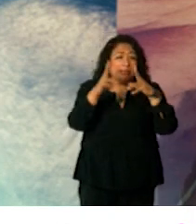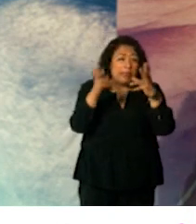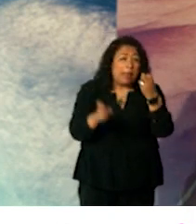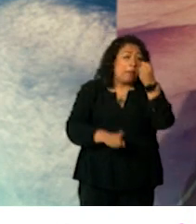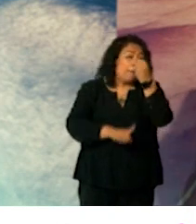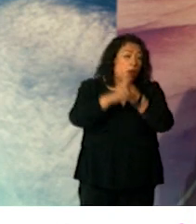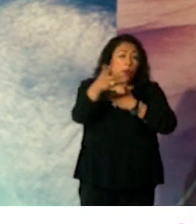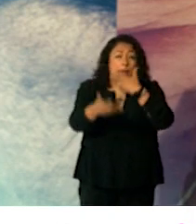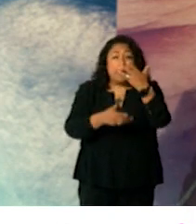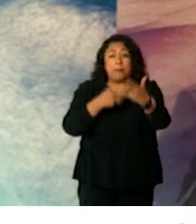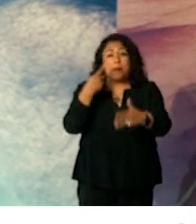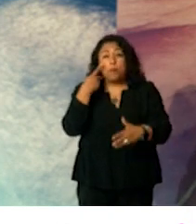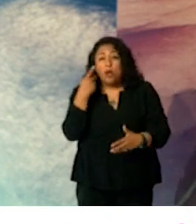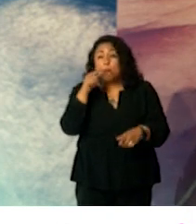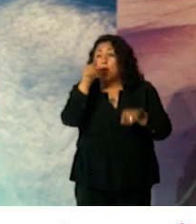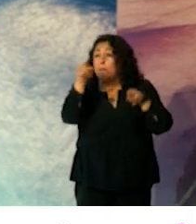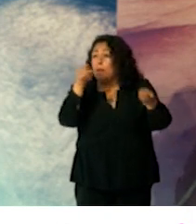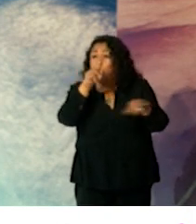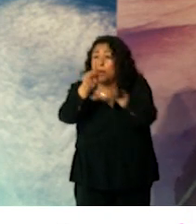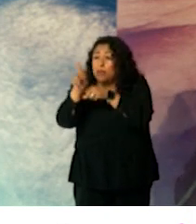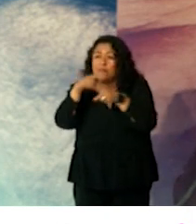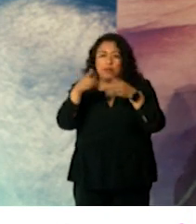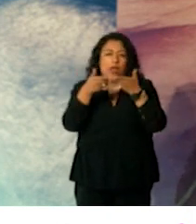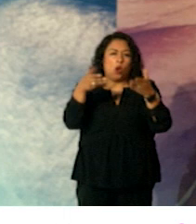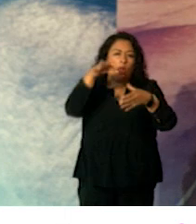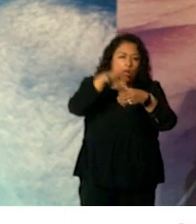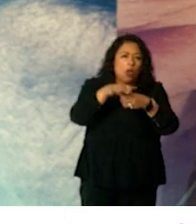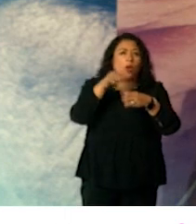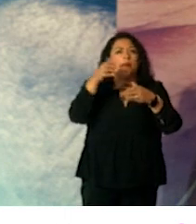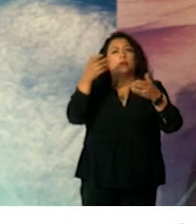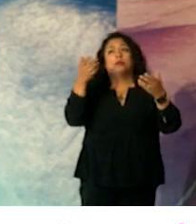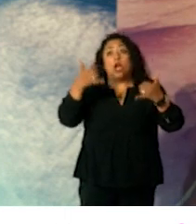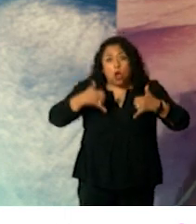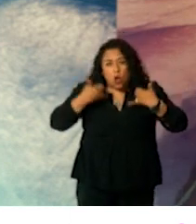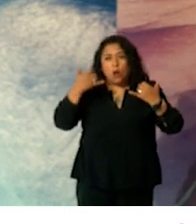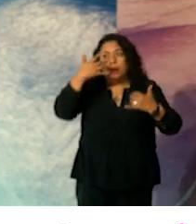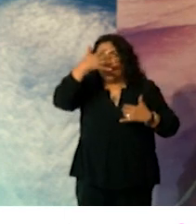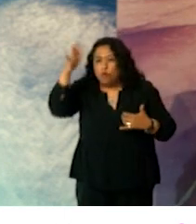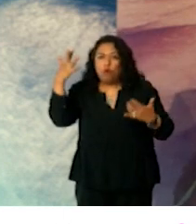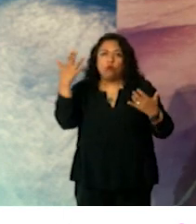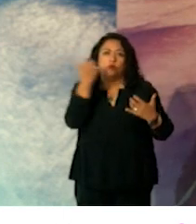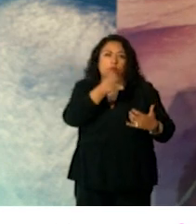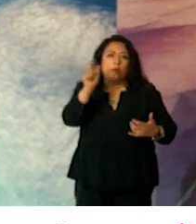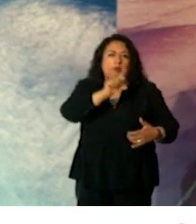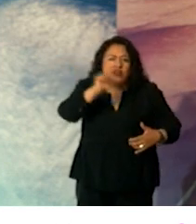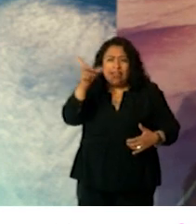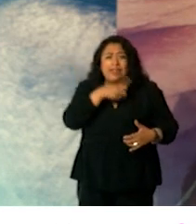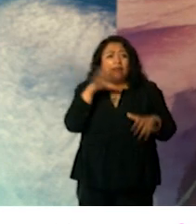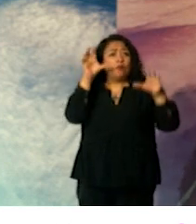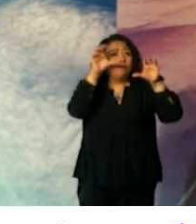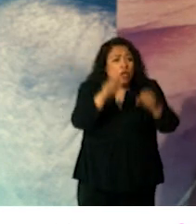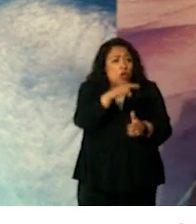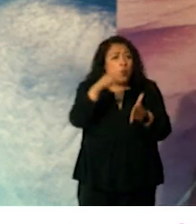estamos viviendo en muchas partes del mundo con las elecciones, las juventudes y también las y los adultos, los académicos, etcétera, tenemos que tomar los espacios